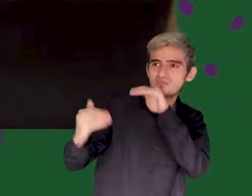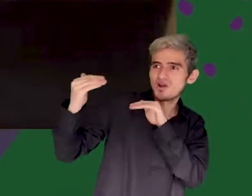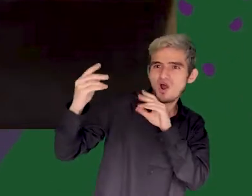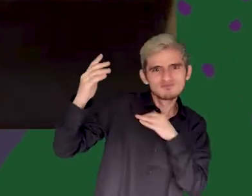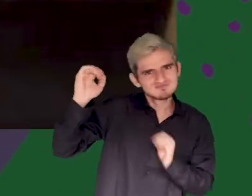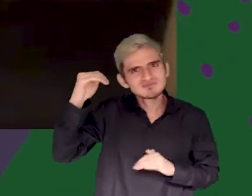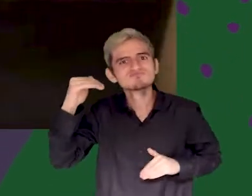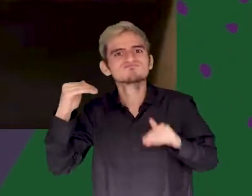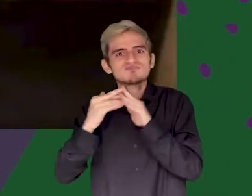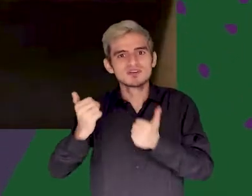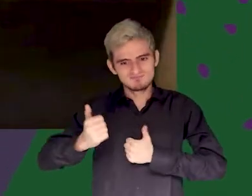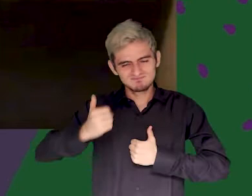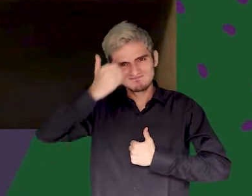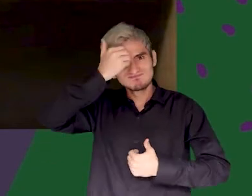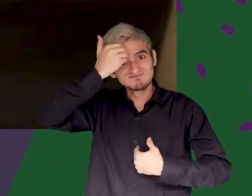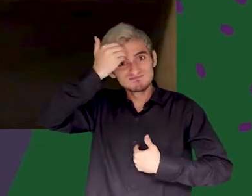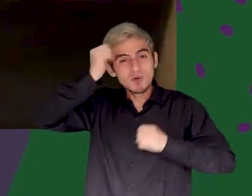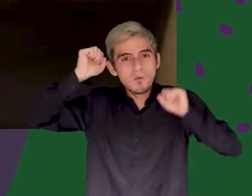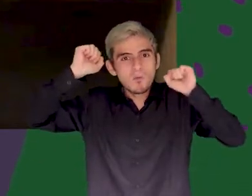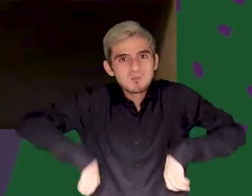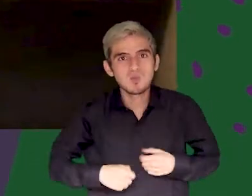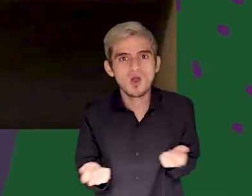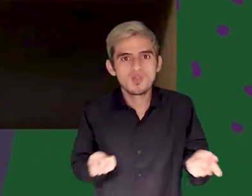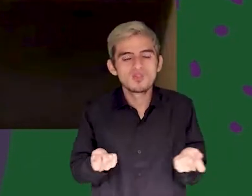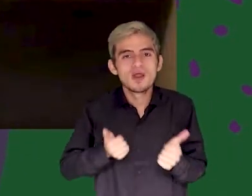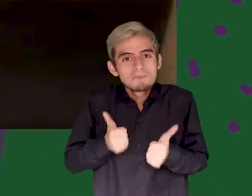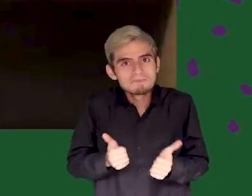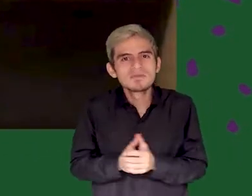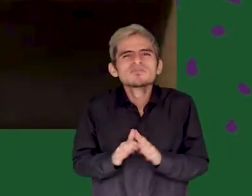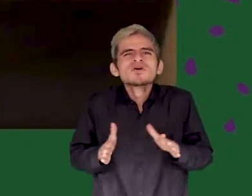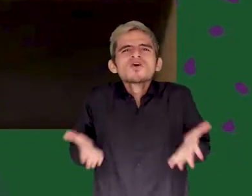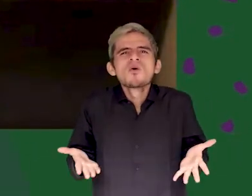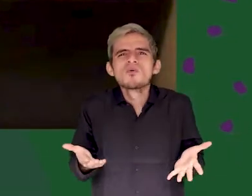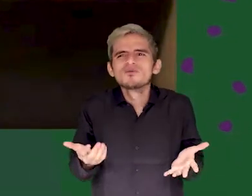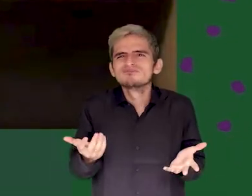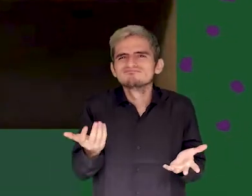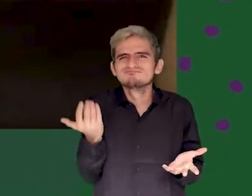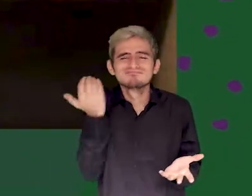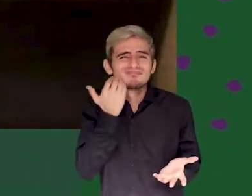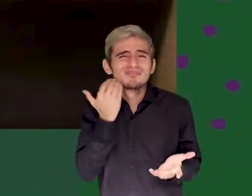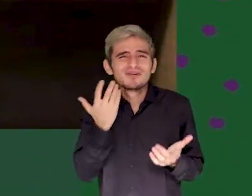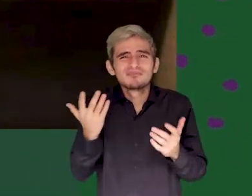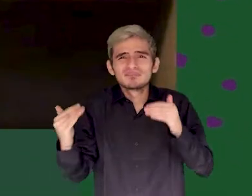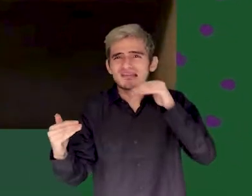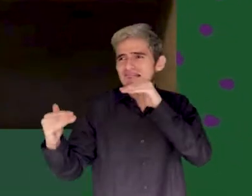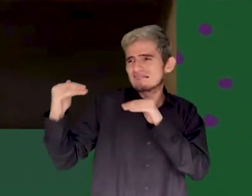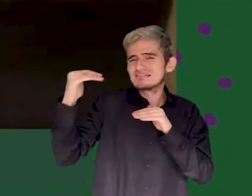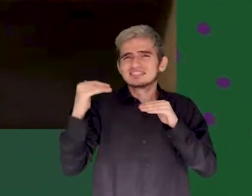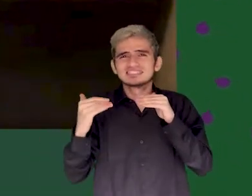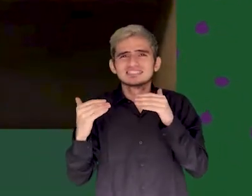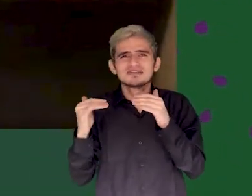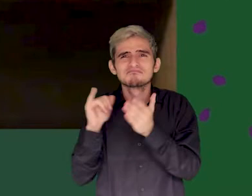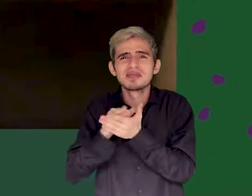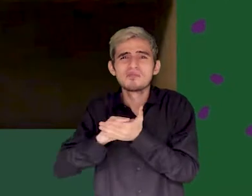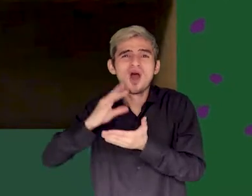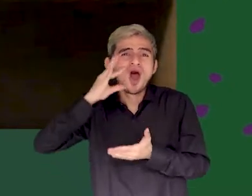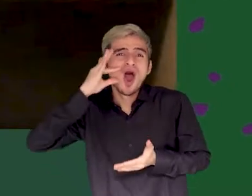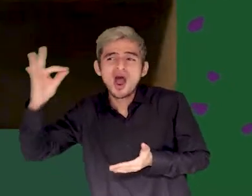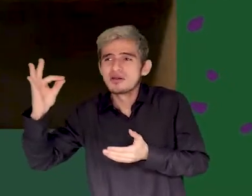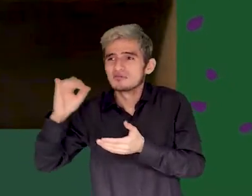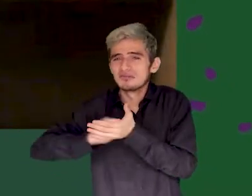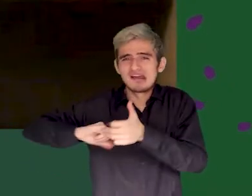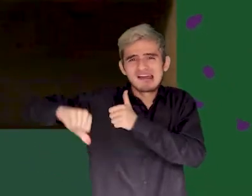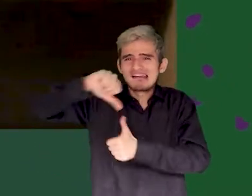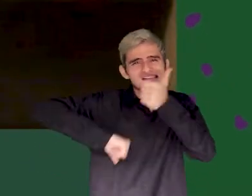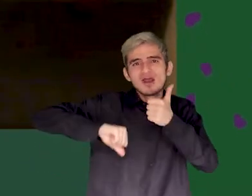eso es muy importante, como que nosotros como mujeres seamos conscientes de que somos mujeres y que al ser mujeres no tenemos que comportarnos